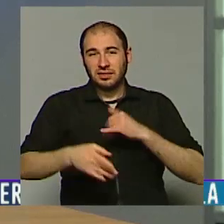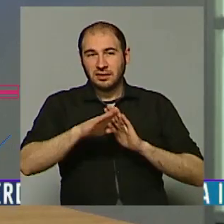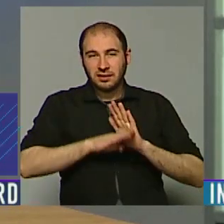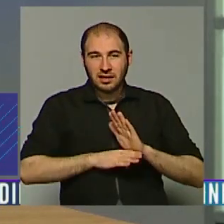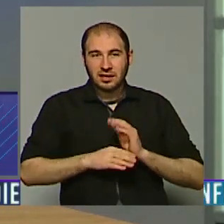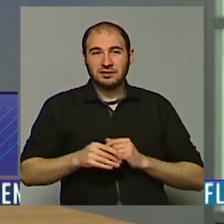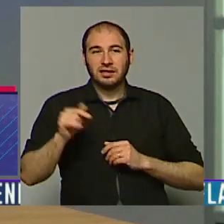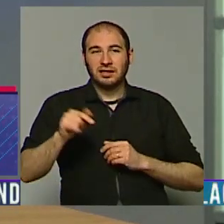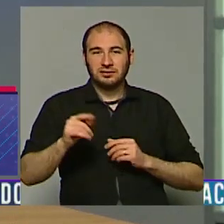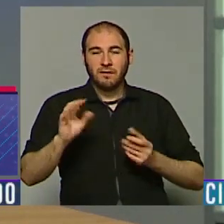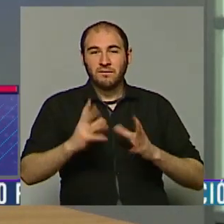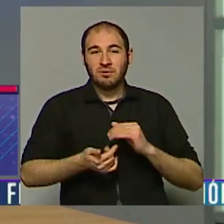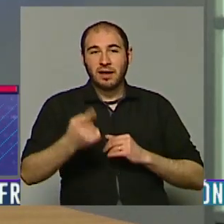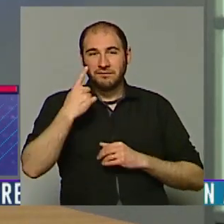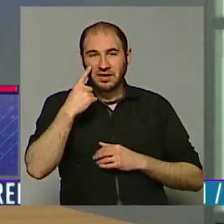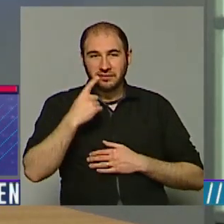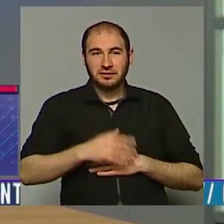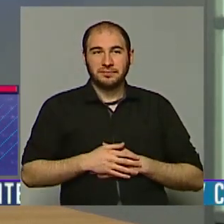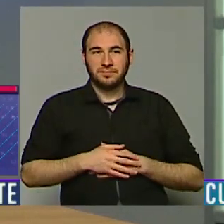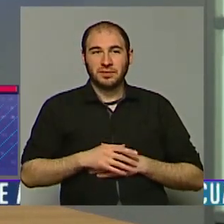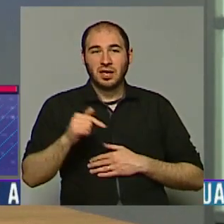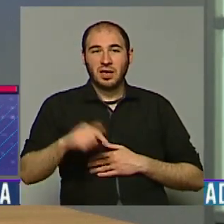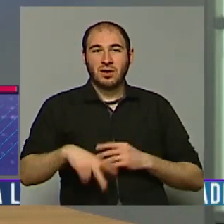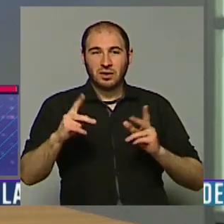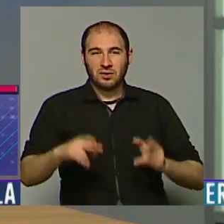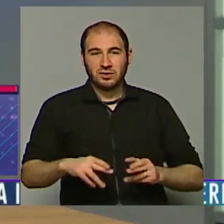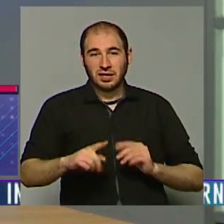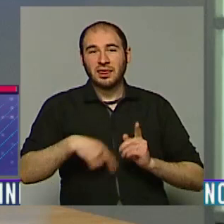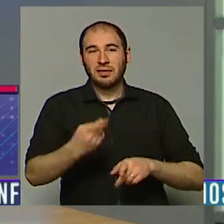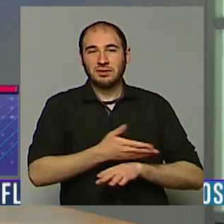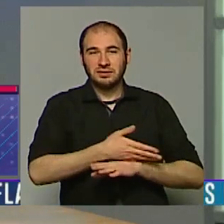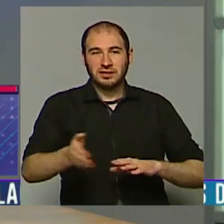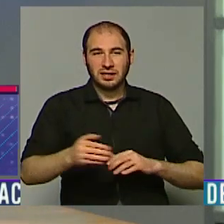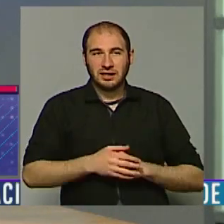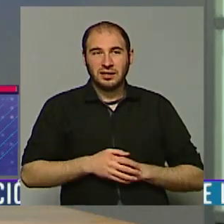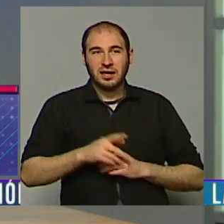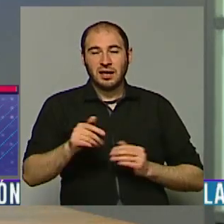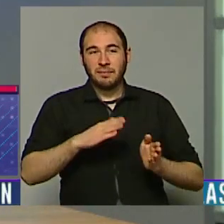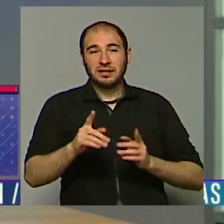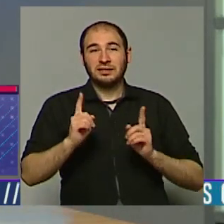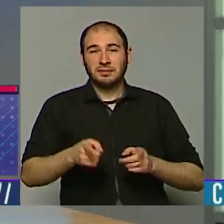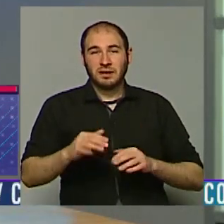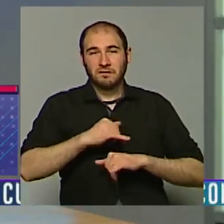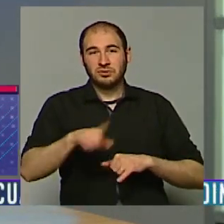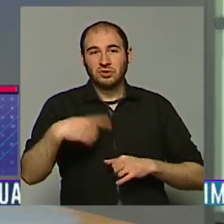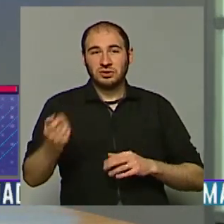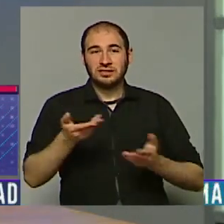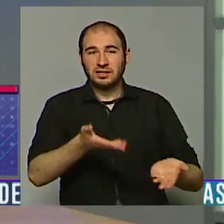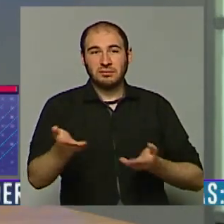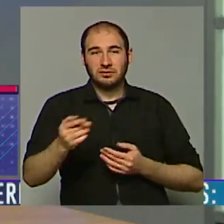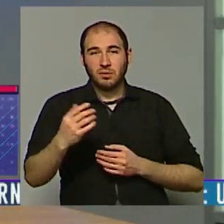esto que sin duda es un estilo de vida. Momento de ir a una pausa, enseguida regresamos, venimos enseguida también con otra información